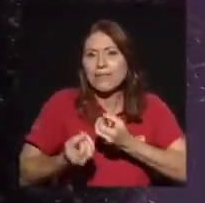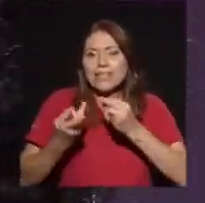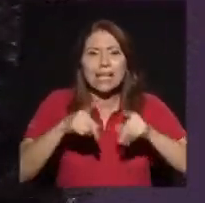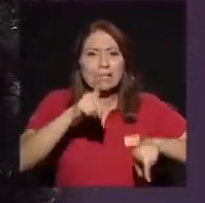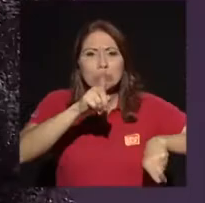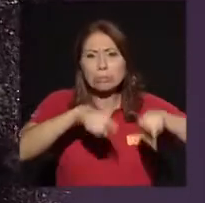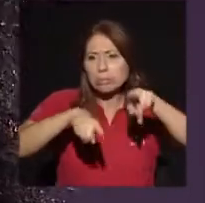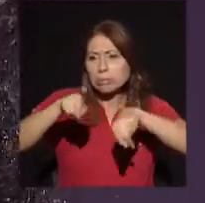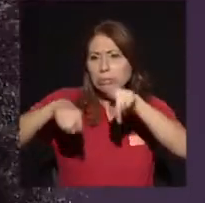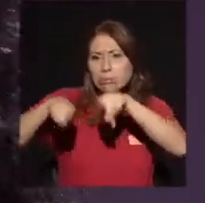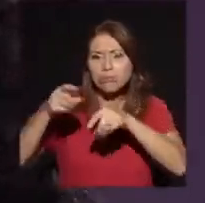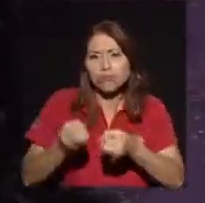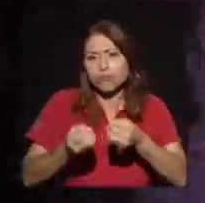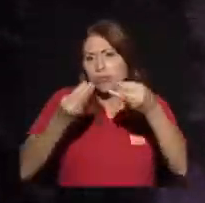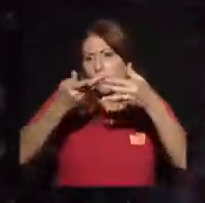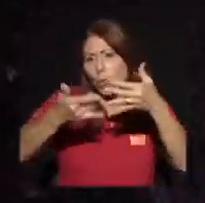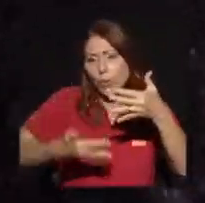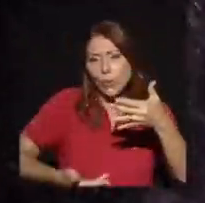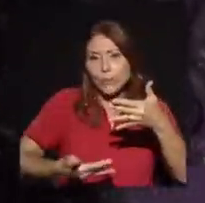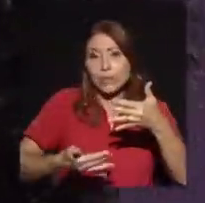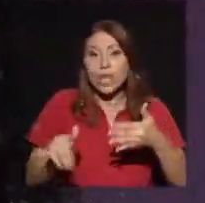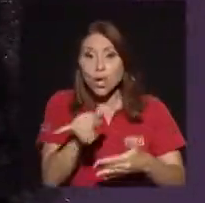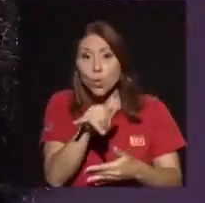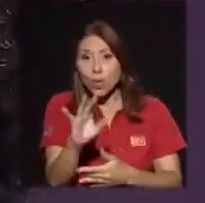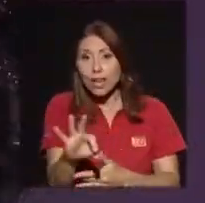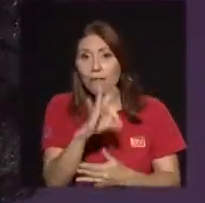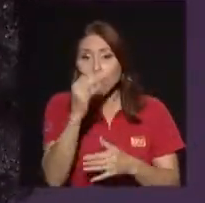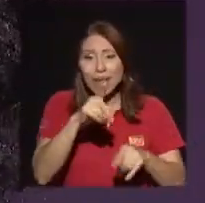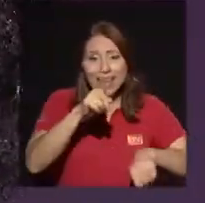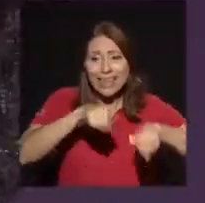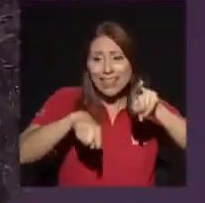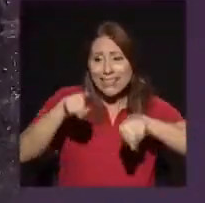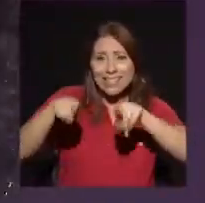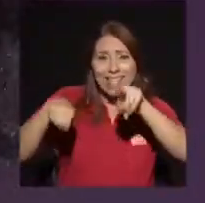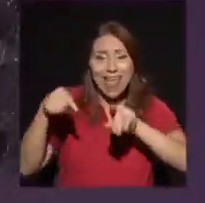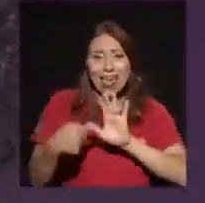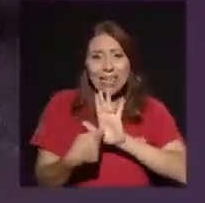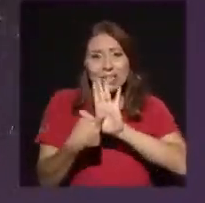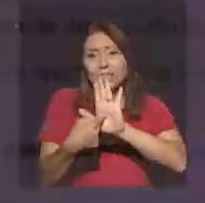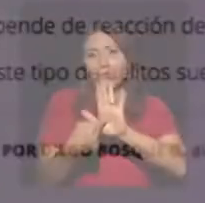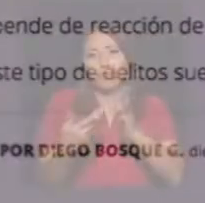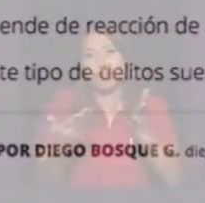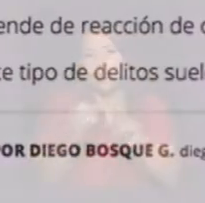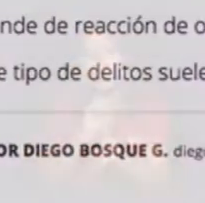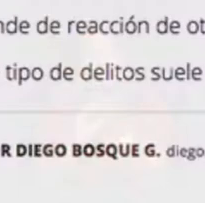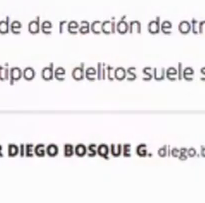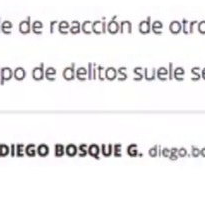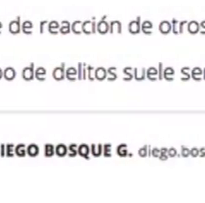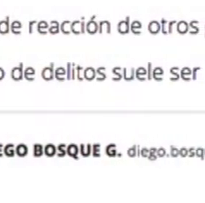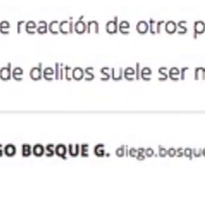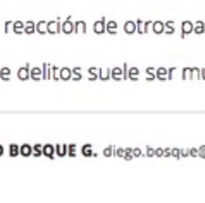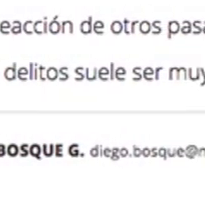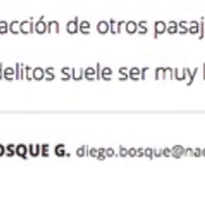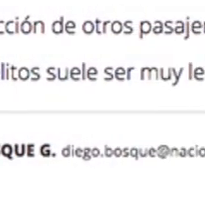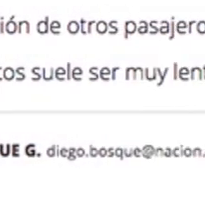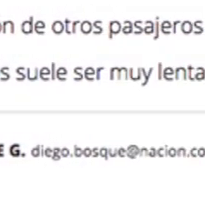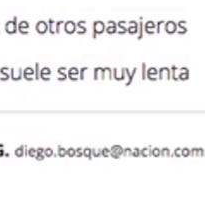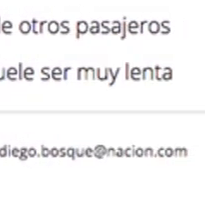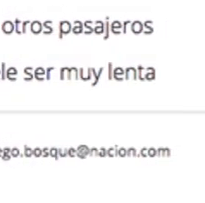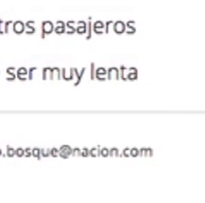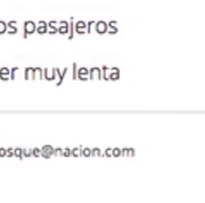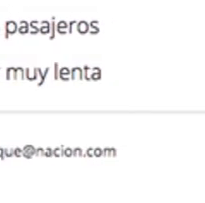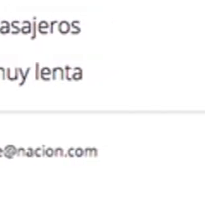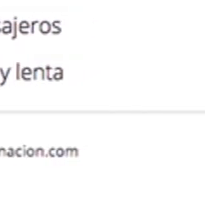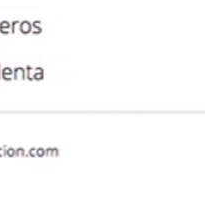diversidades. Sin embargo, así como se manifiestan diversidades y, no sé, sociales, culturales y demás, de las propias